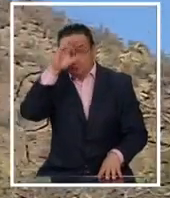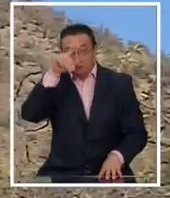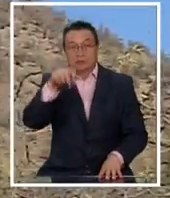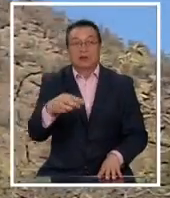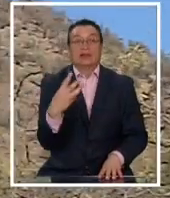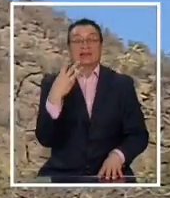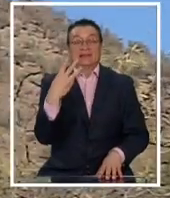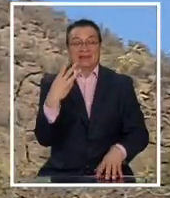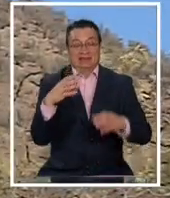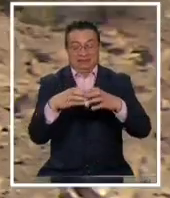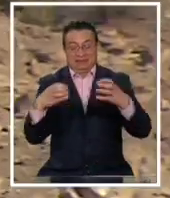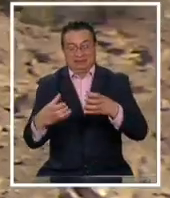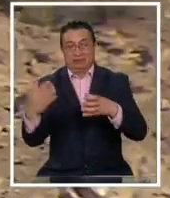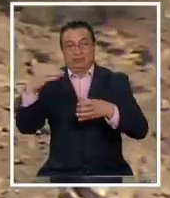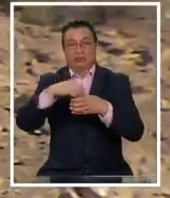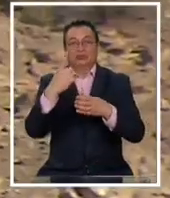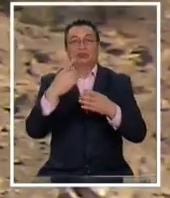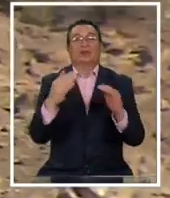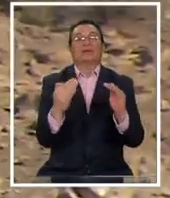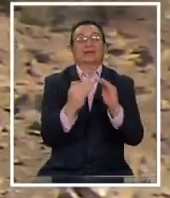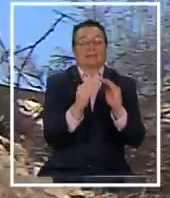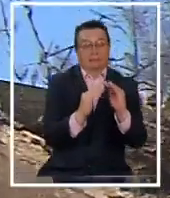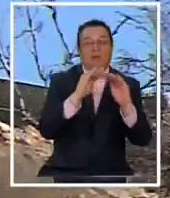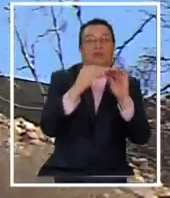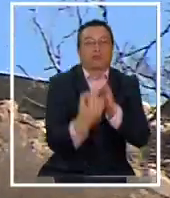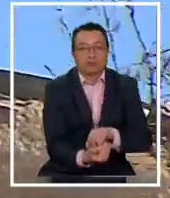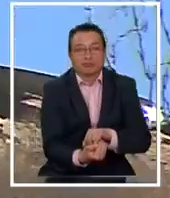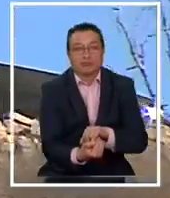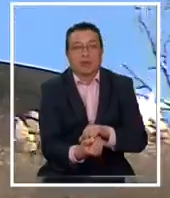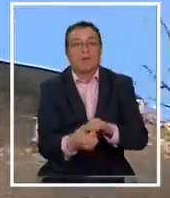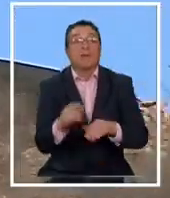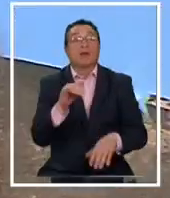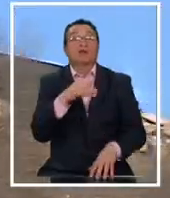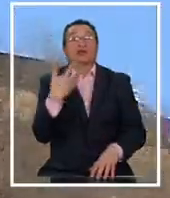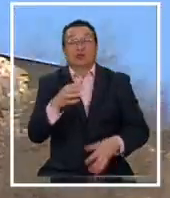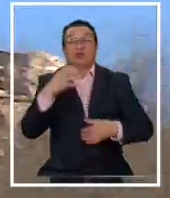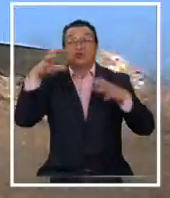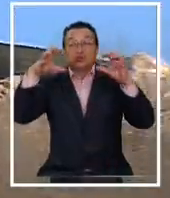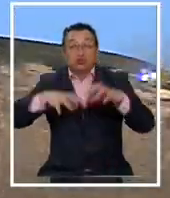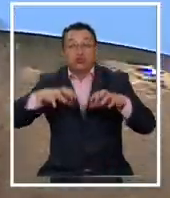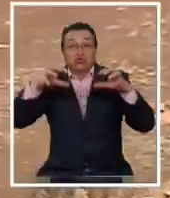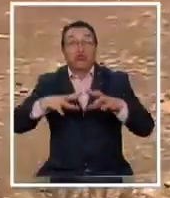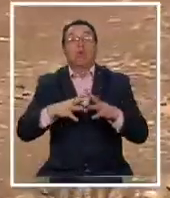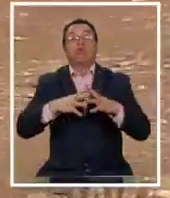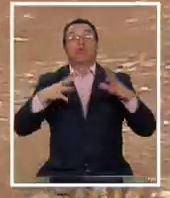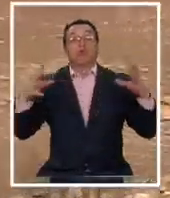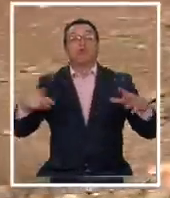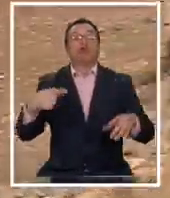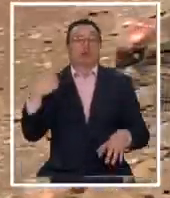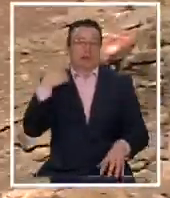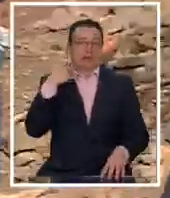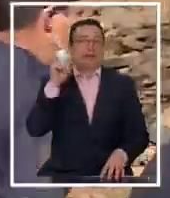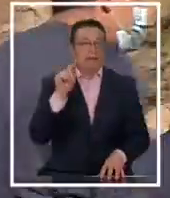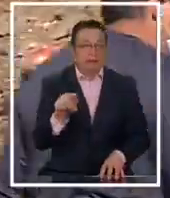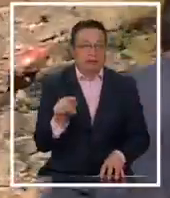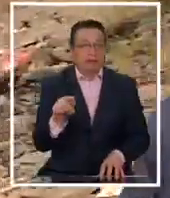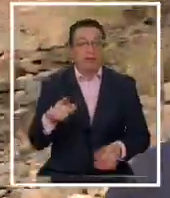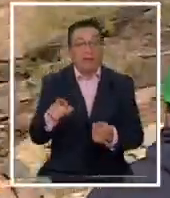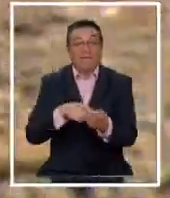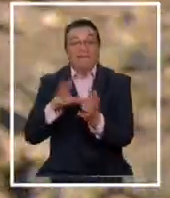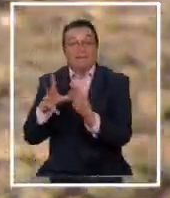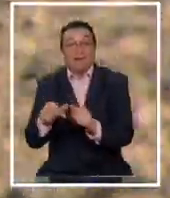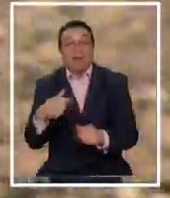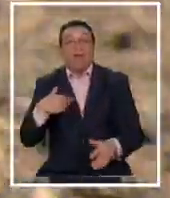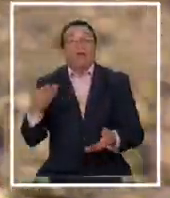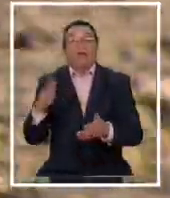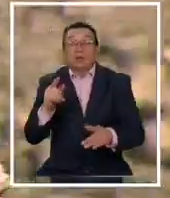tres containers y una caseta. Todo horas después de una intensa lluvia que afectó a la zona. Familiares de las